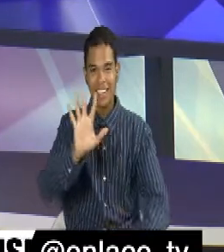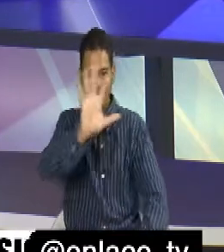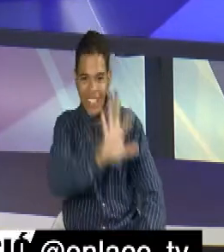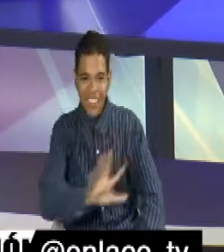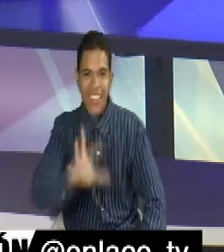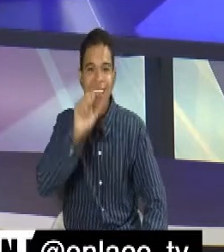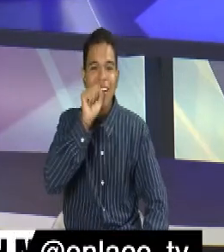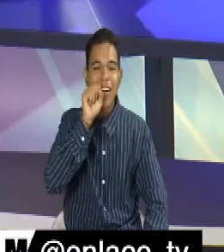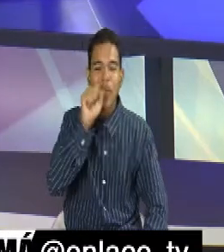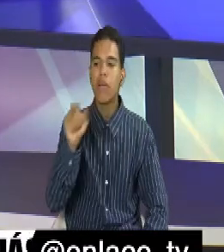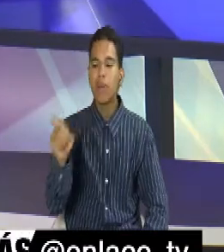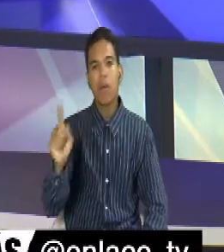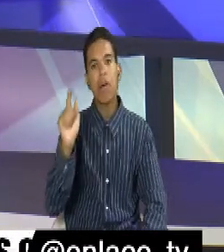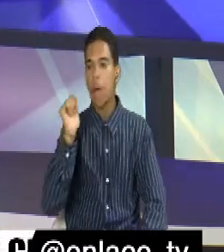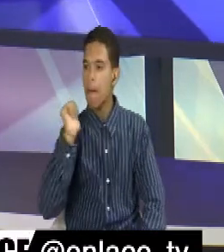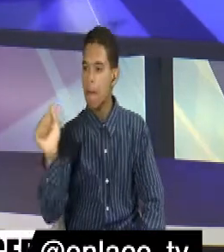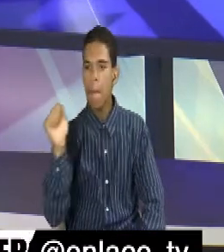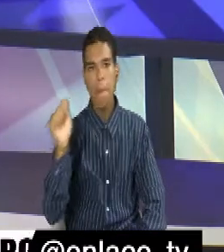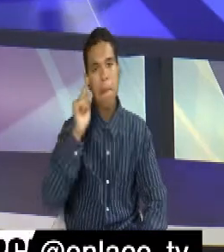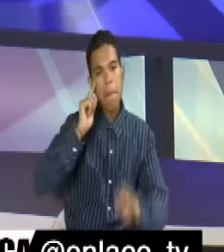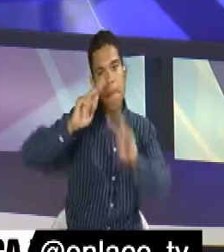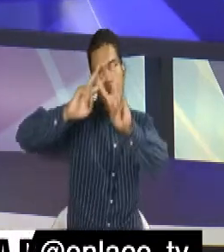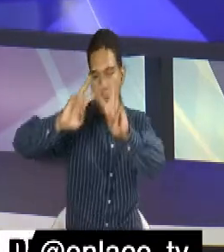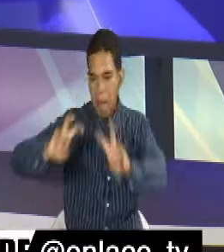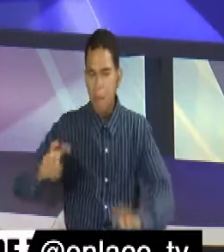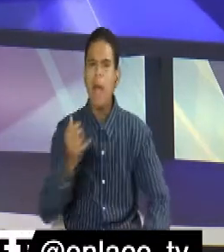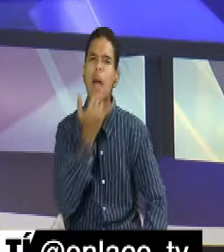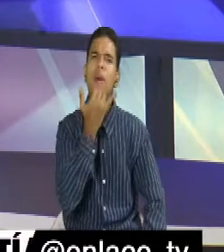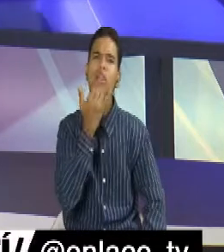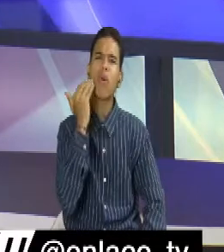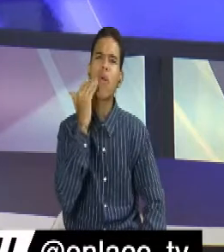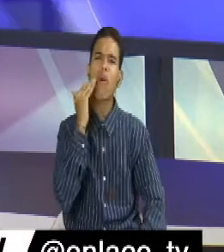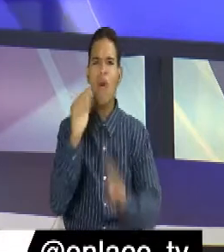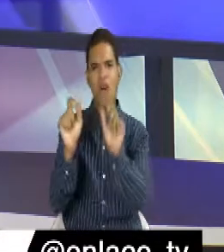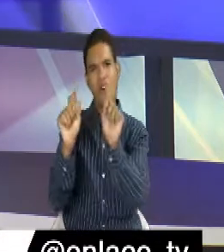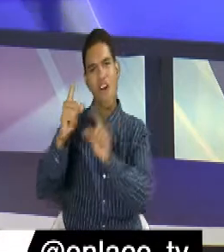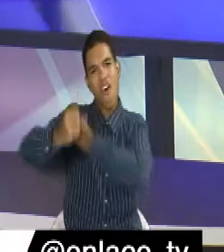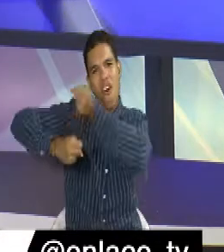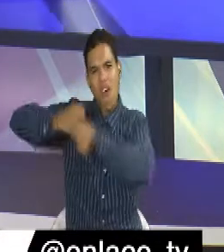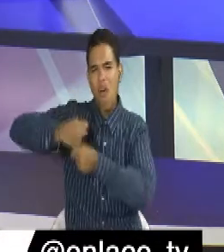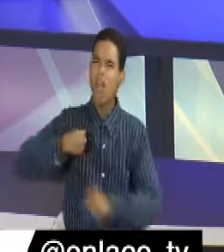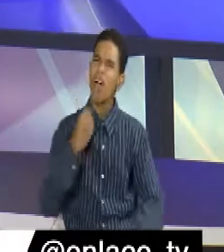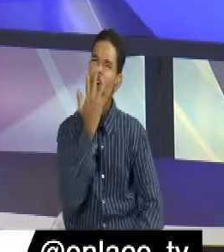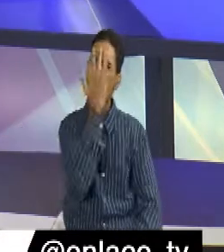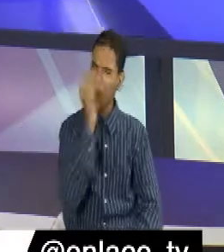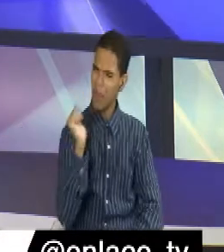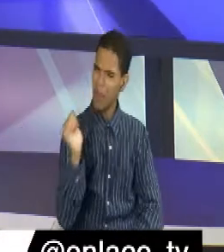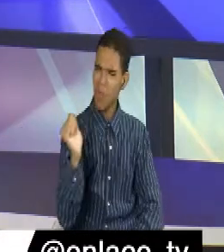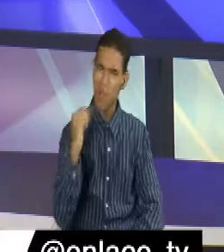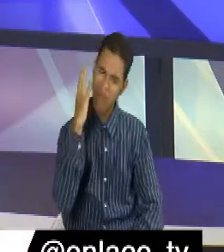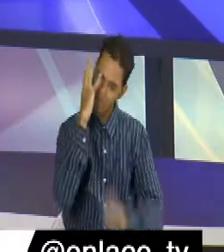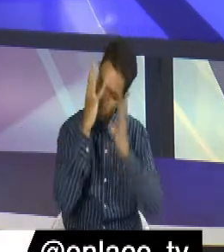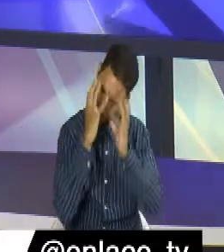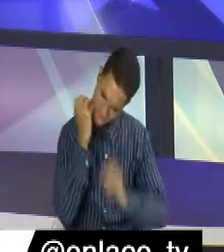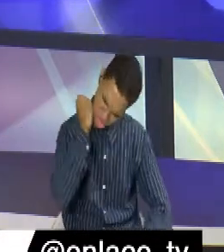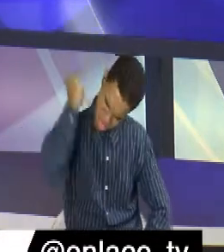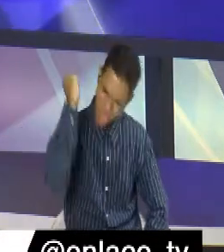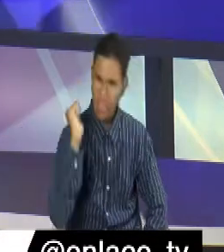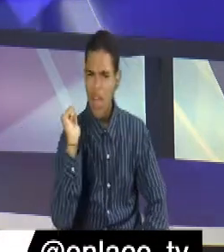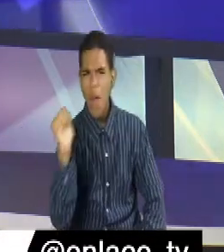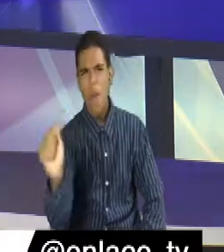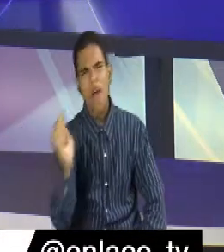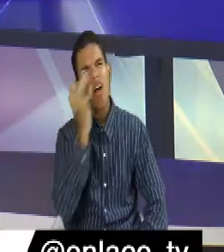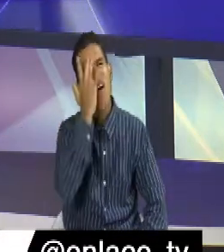qué conllevó a la menor de 11 años de edad a atentar contra su propia vida. Descartó el funcionario que en su despacho haya recepcionado una